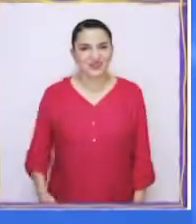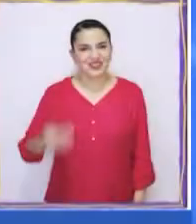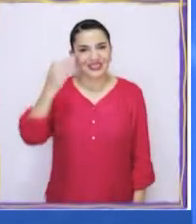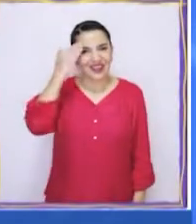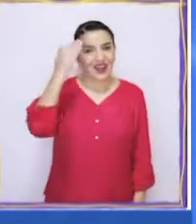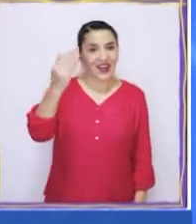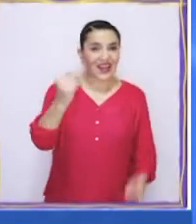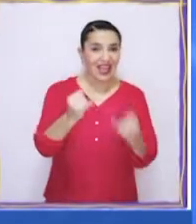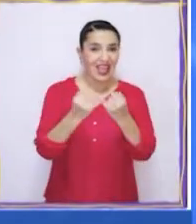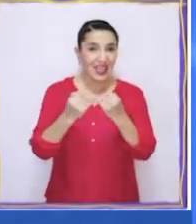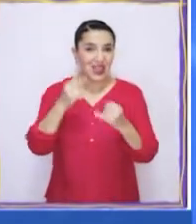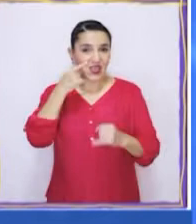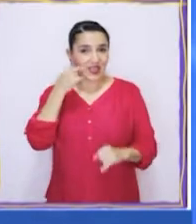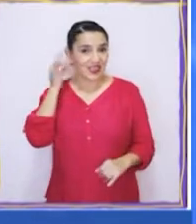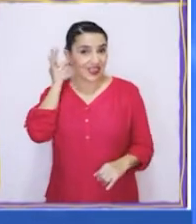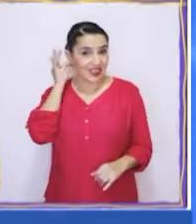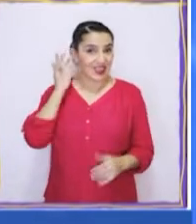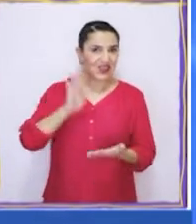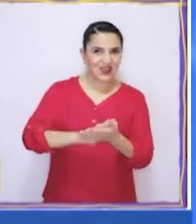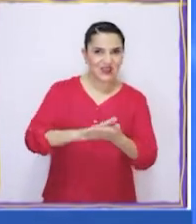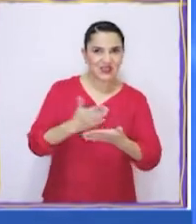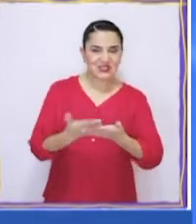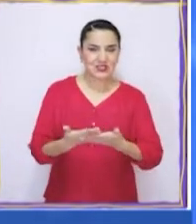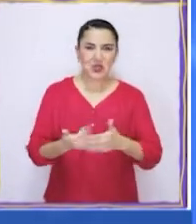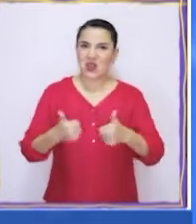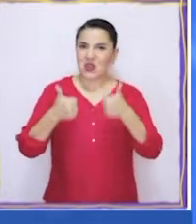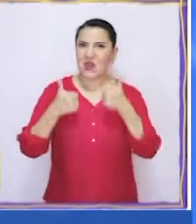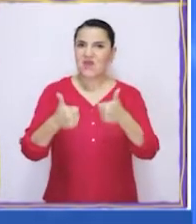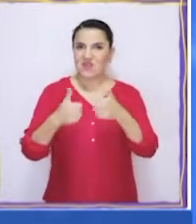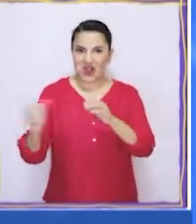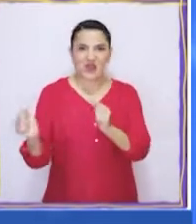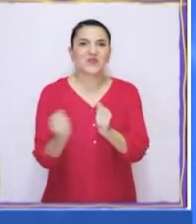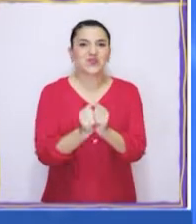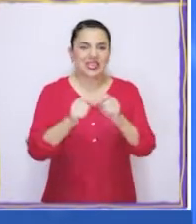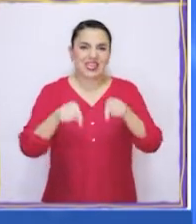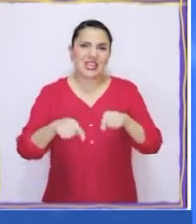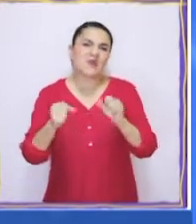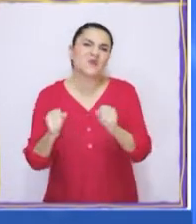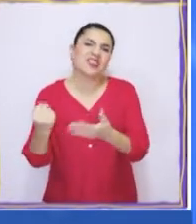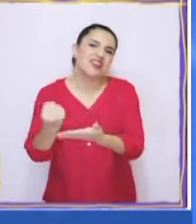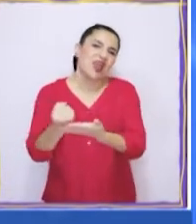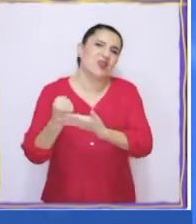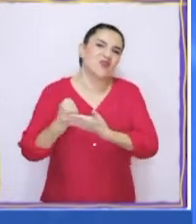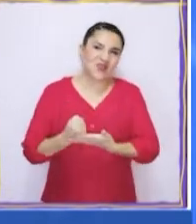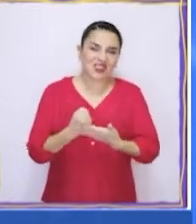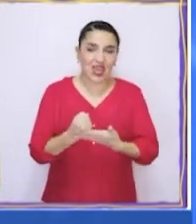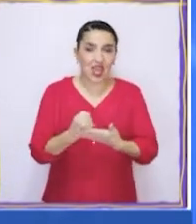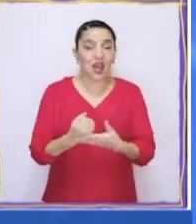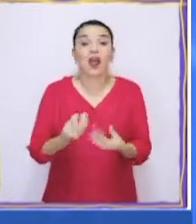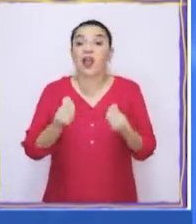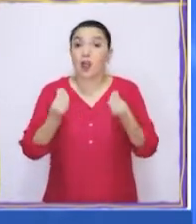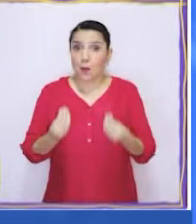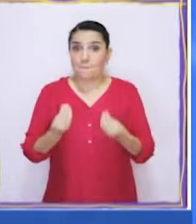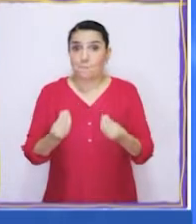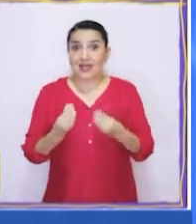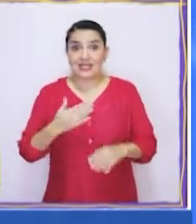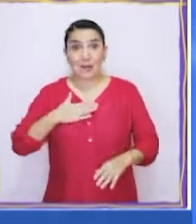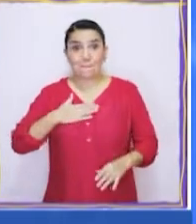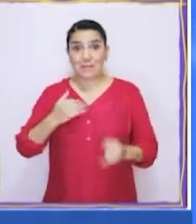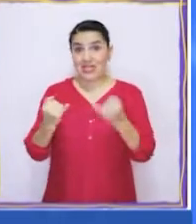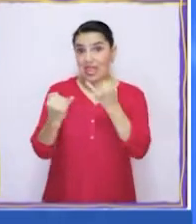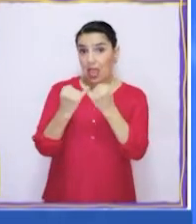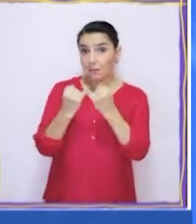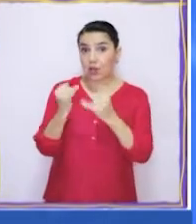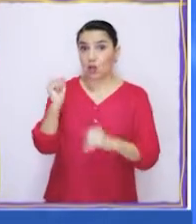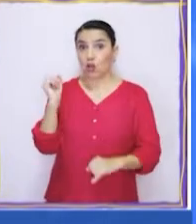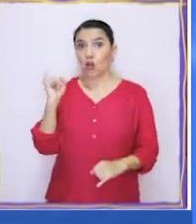hola amigas y amigos cómo están qué bueno que están aquí porque me pueden ayudar con algo lo que pasa es que mi